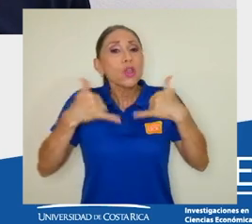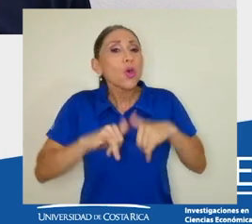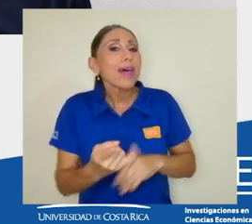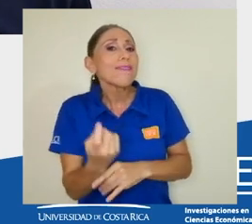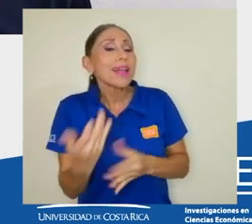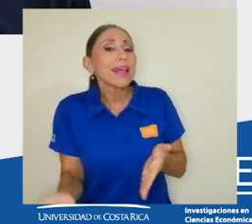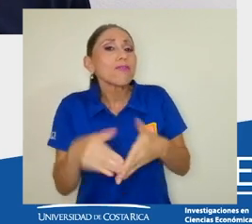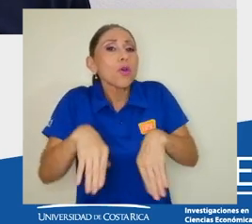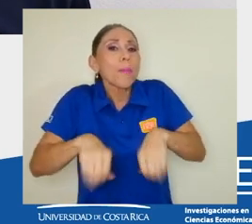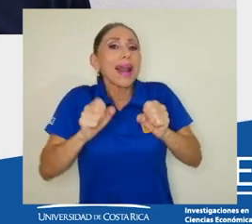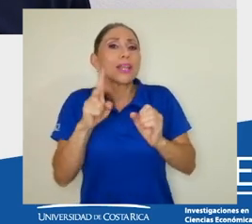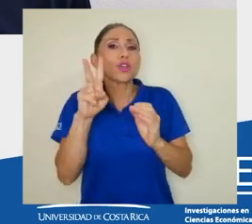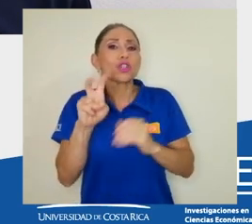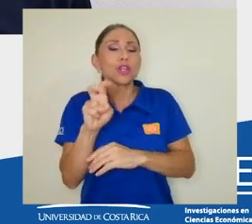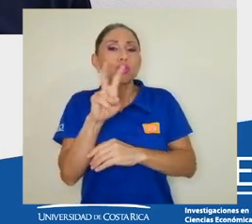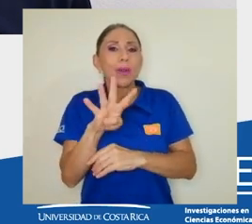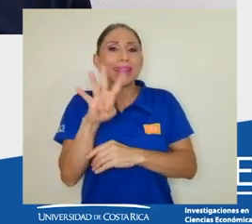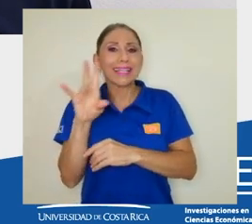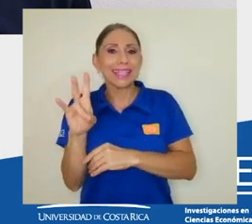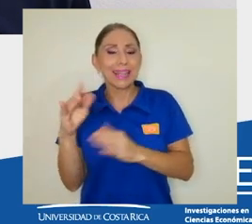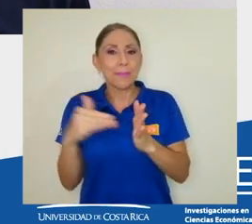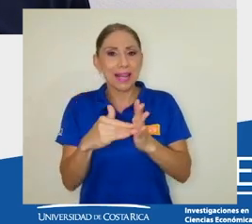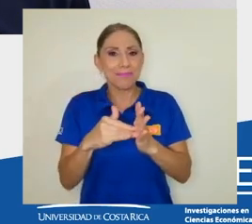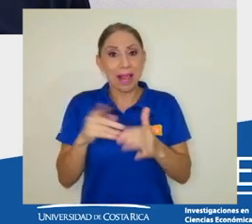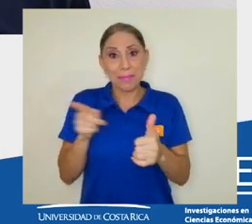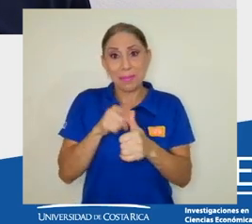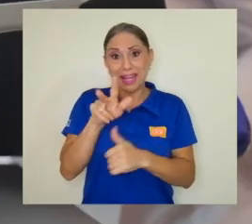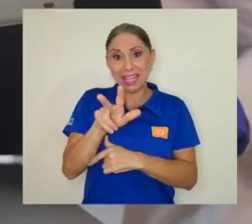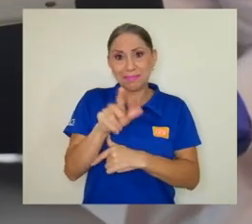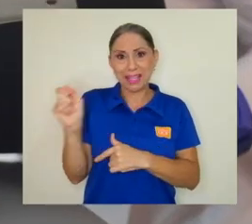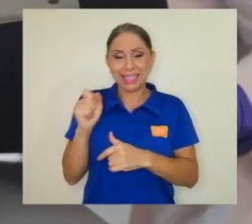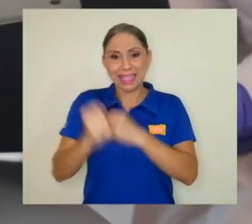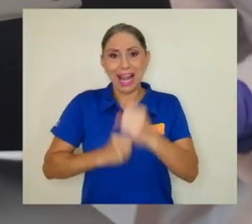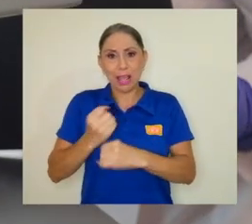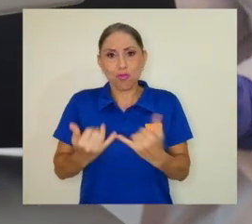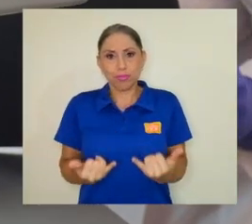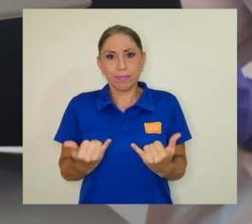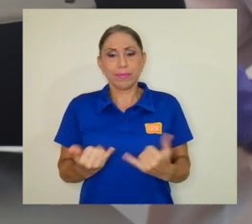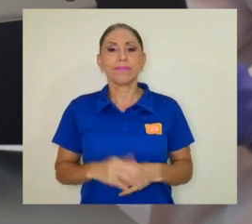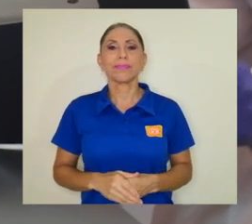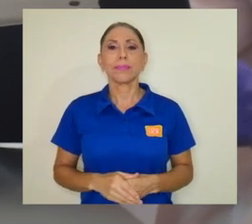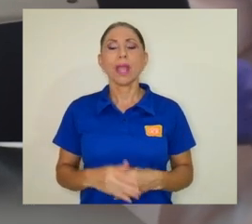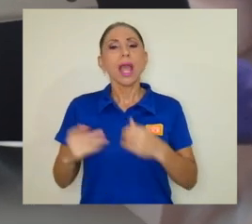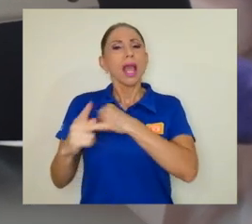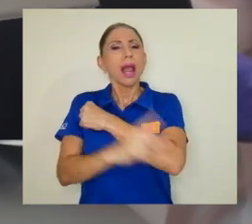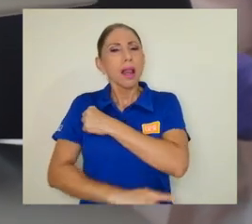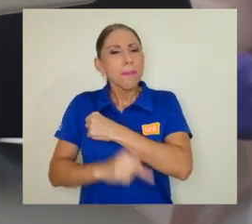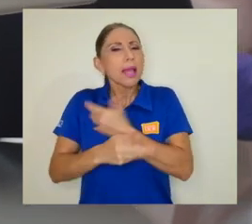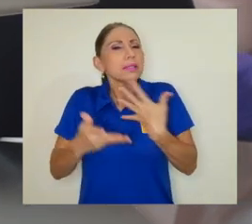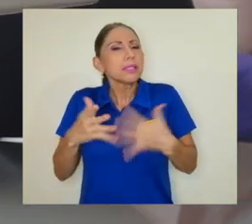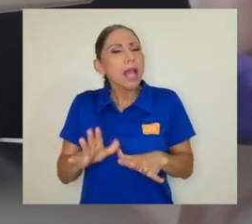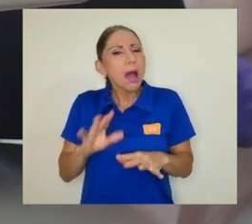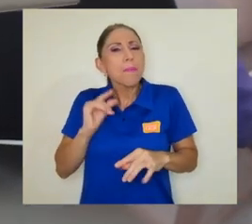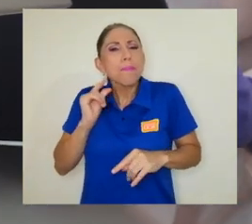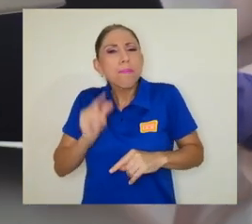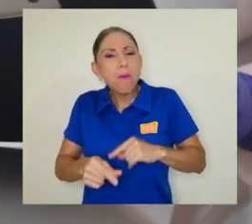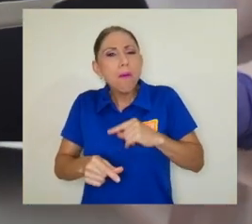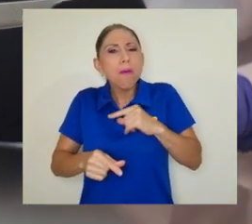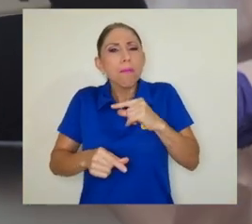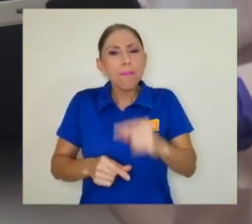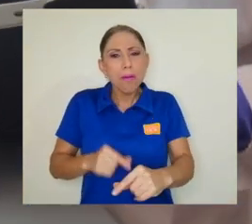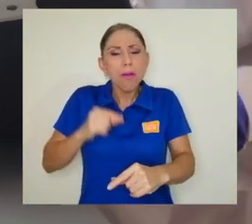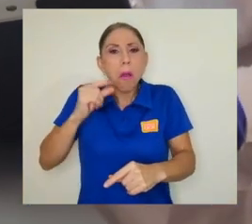recuperar 247.000 al primer trimestre de 2021. Si bien el país ha venido experimentando una